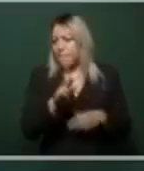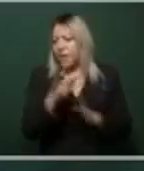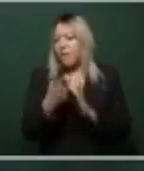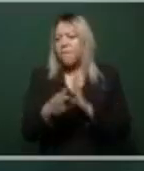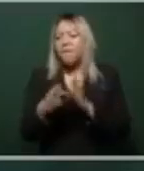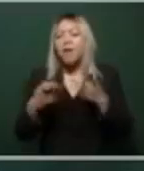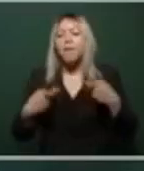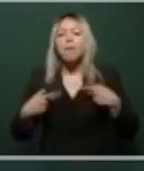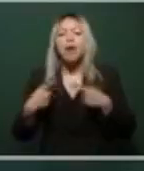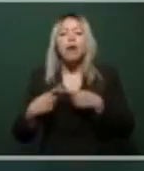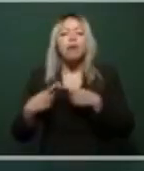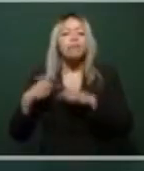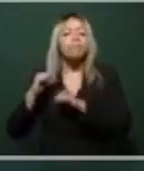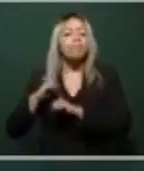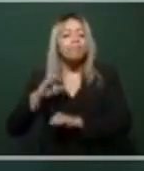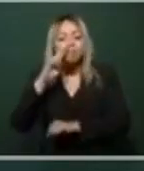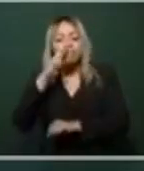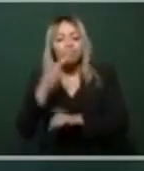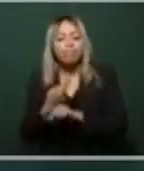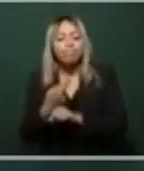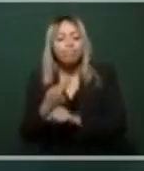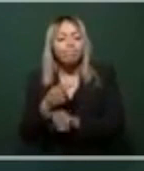tutor. Entonces, se van